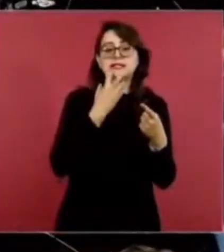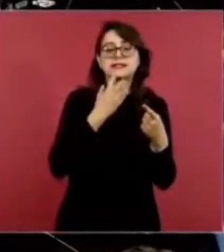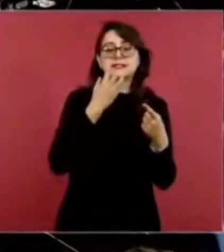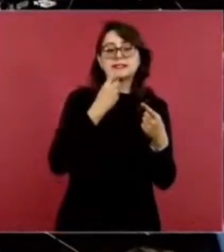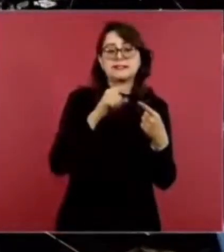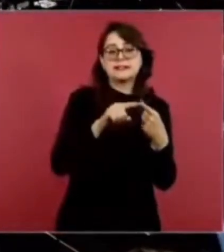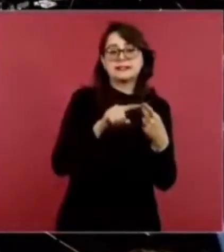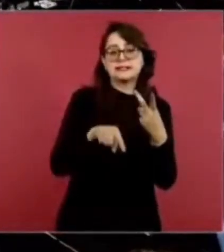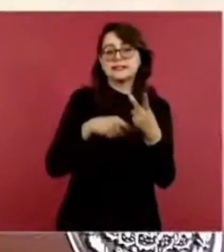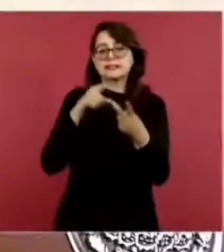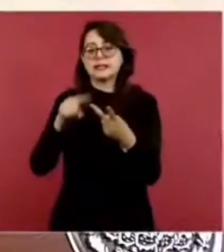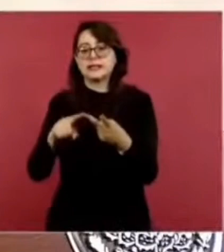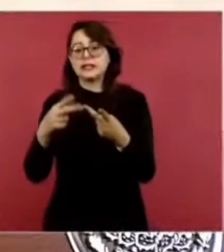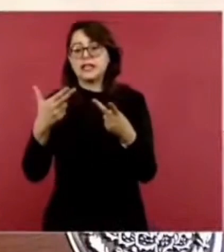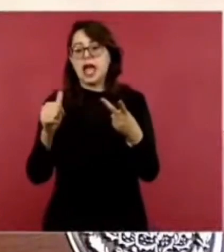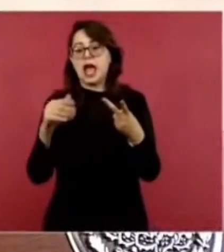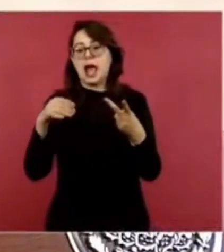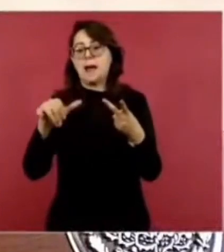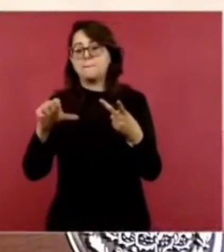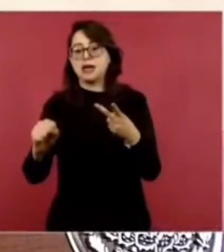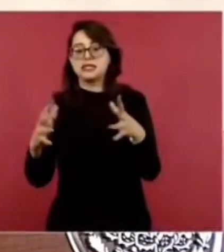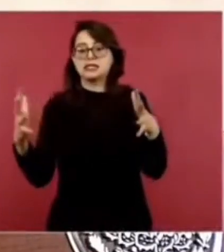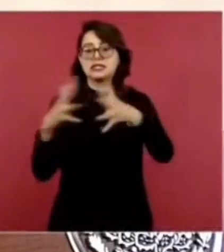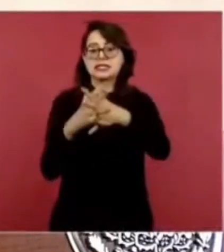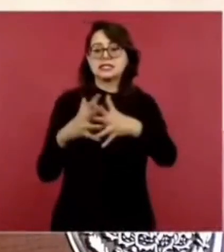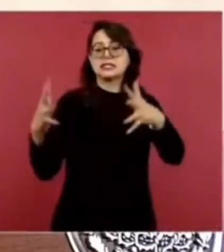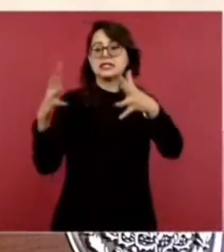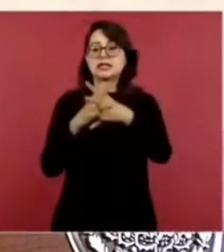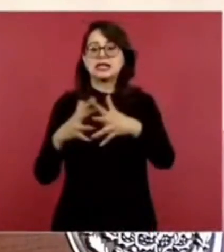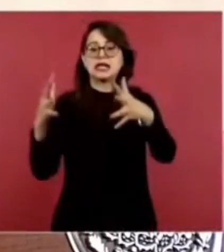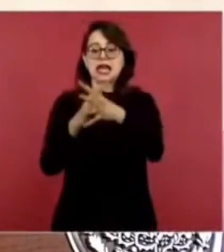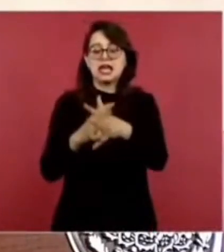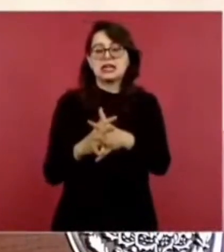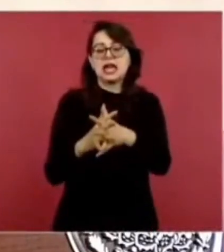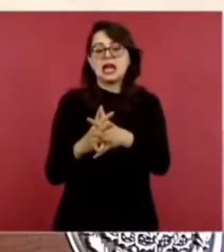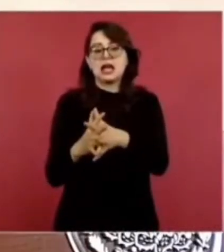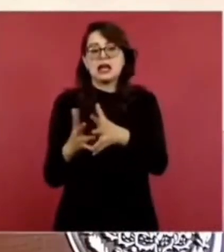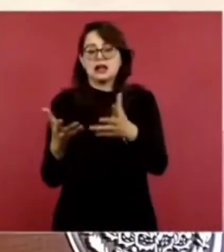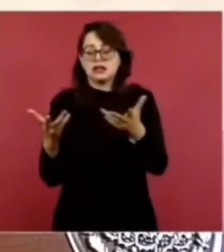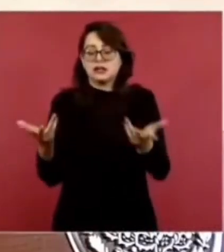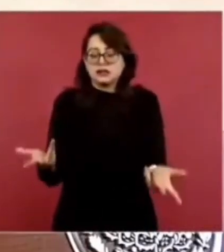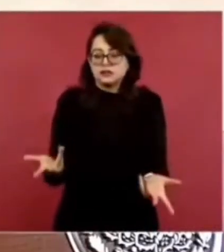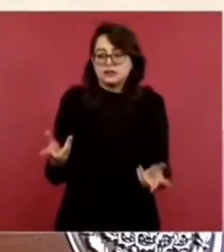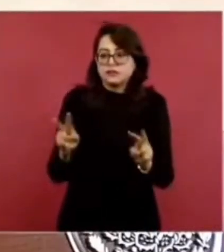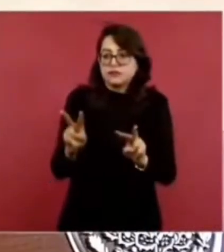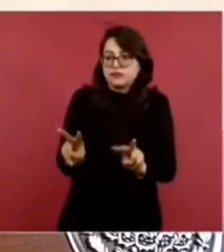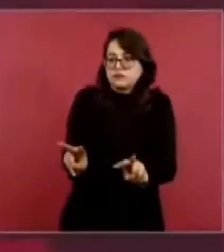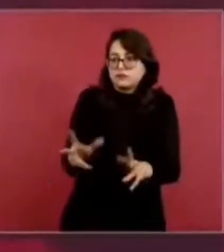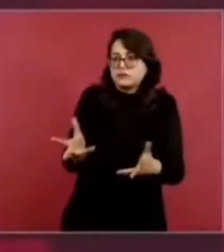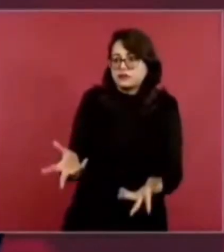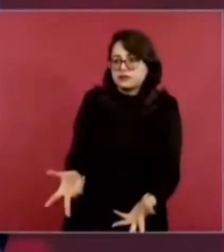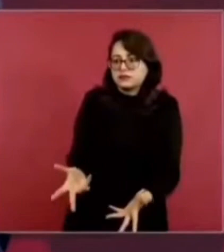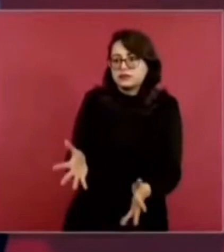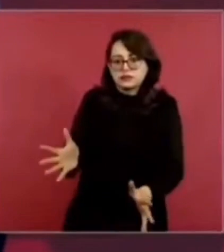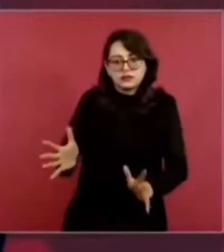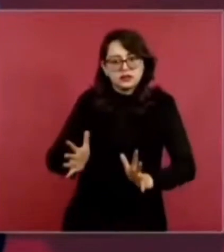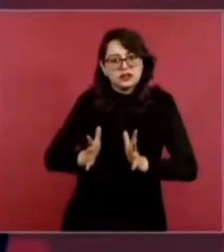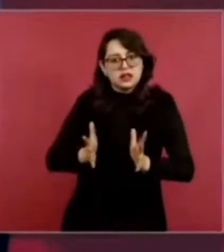en Gaza, las propuestas para detener